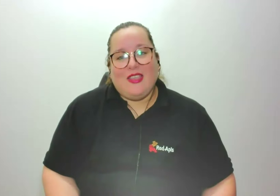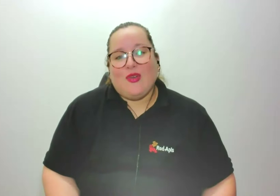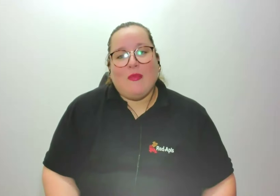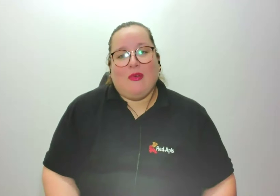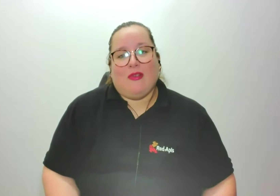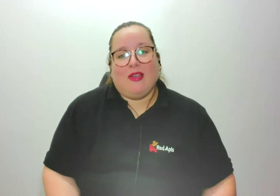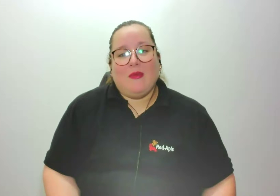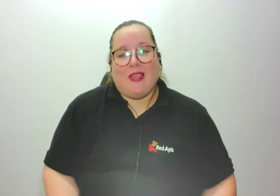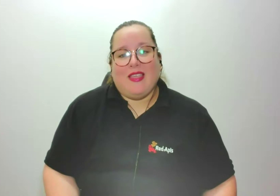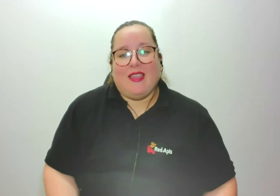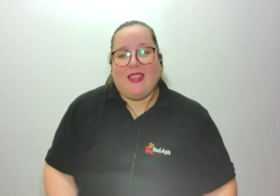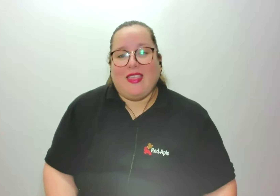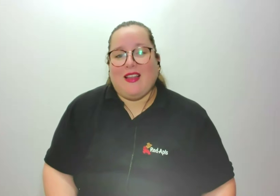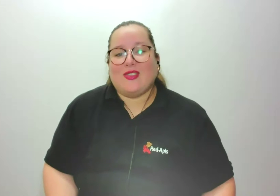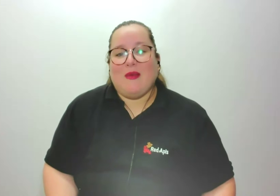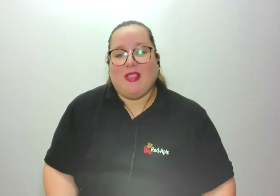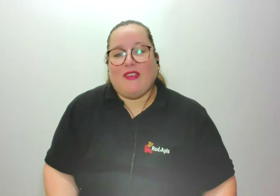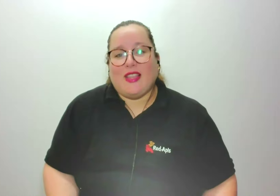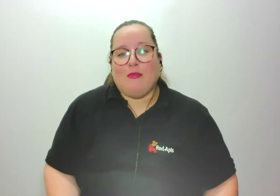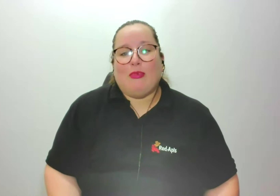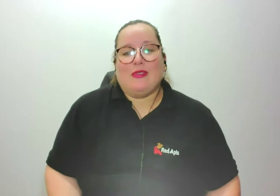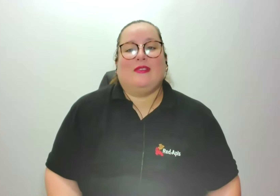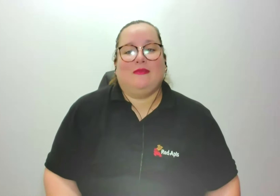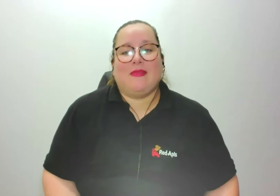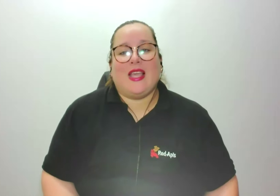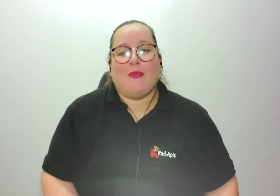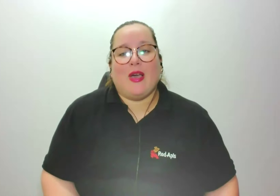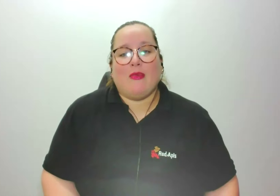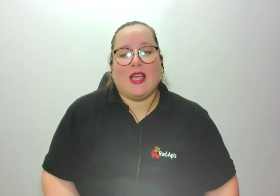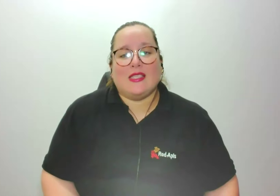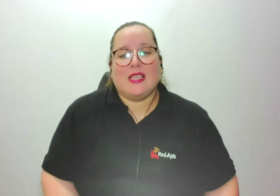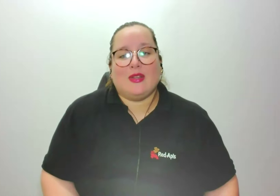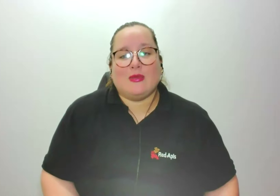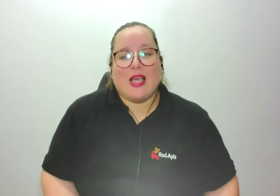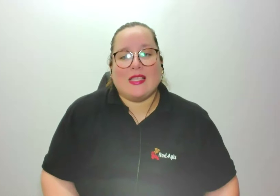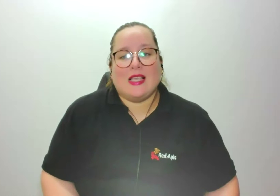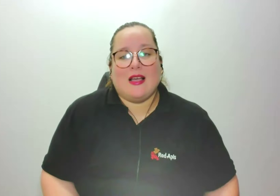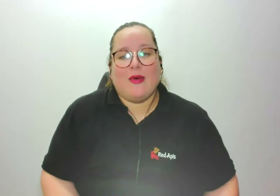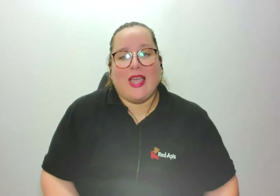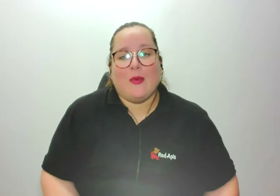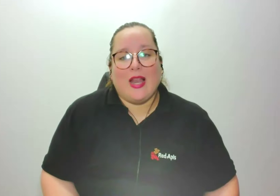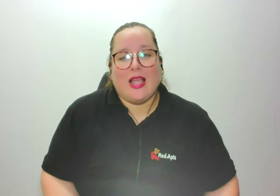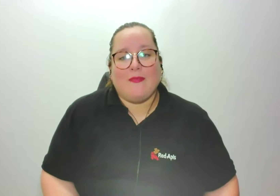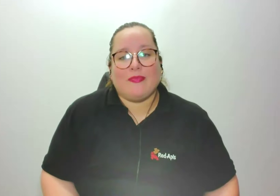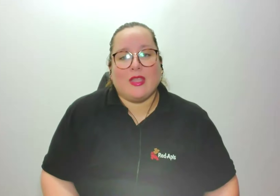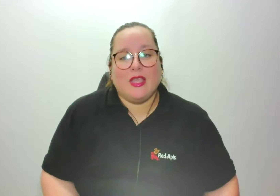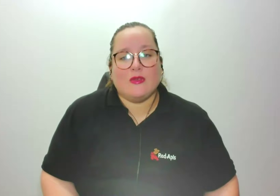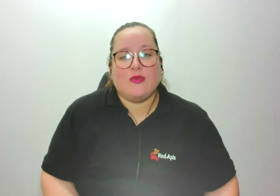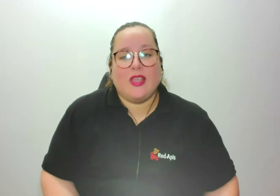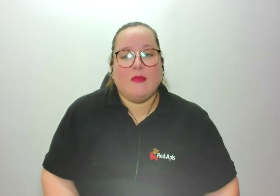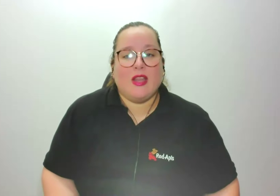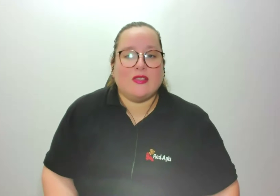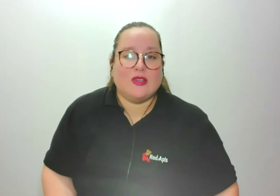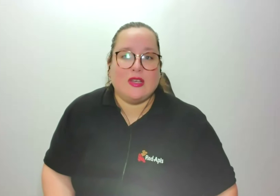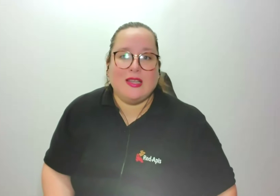el niño no es mudo, no es culpa de solamente falta el impulso para que pueda comunicarse dentro de su casa o en la escuela, que no